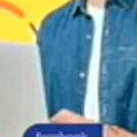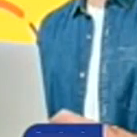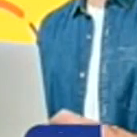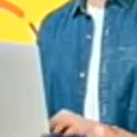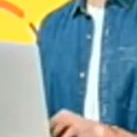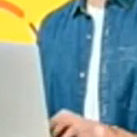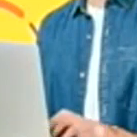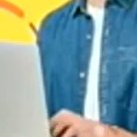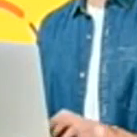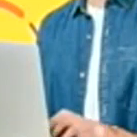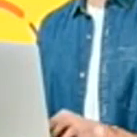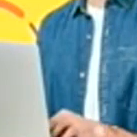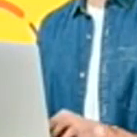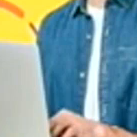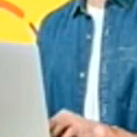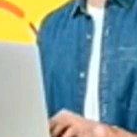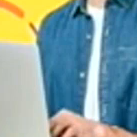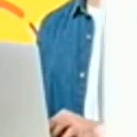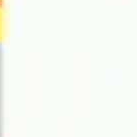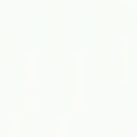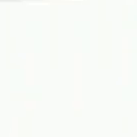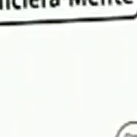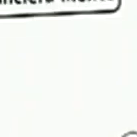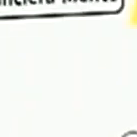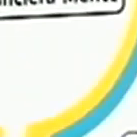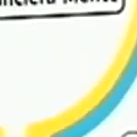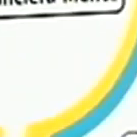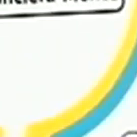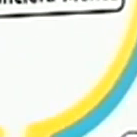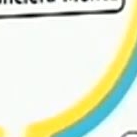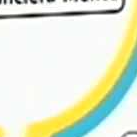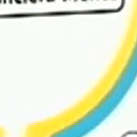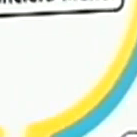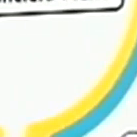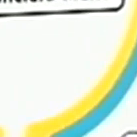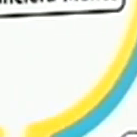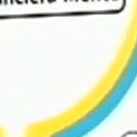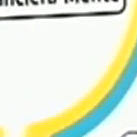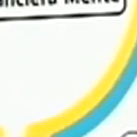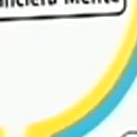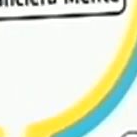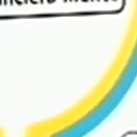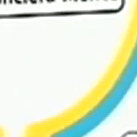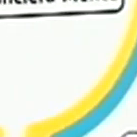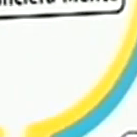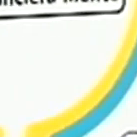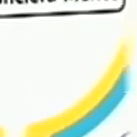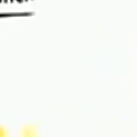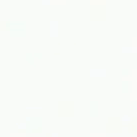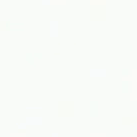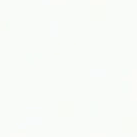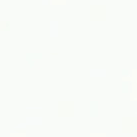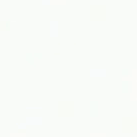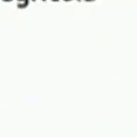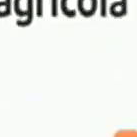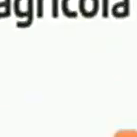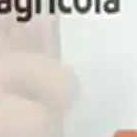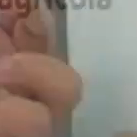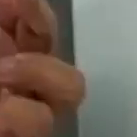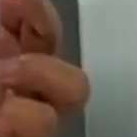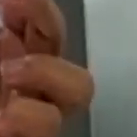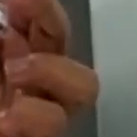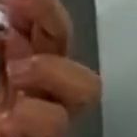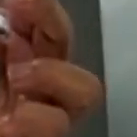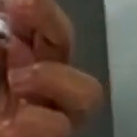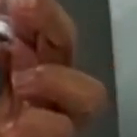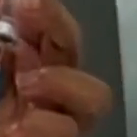combinaciones de números, símbolos y letras. Ahora lo sabes con Financieramente, Banco Agrícola. Vamos con más información. La Organización Mundial